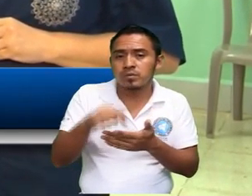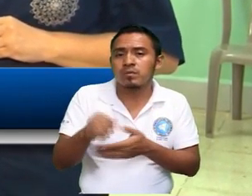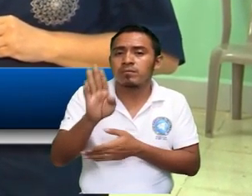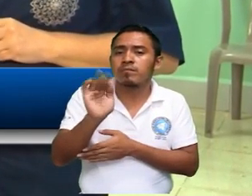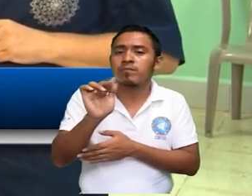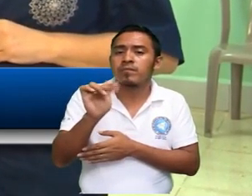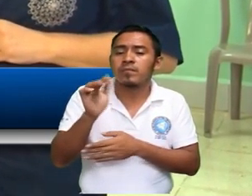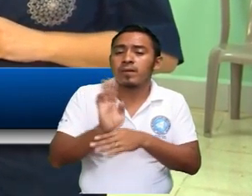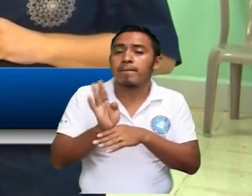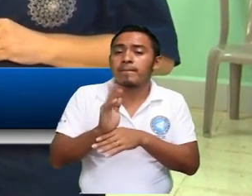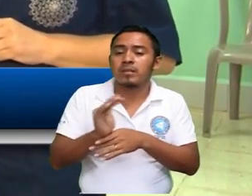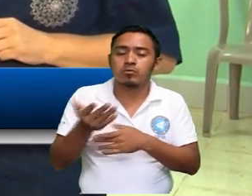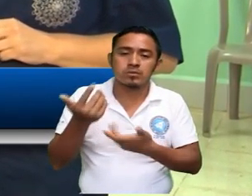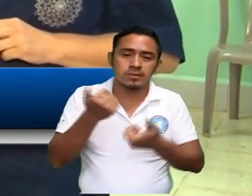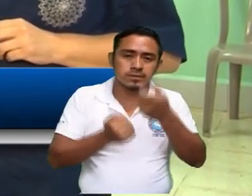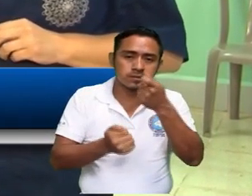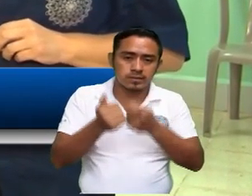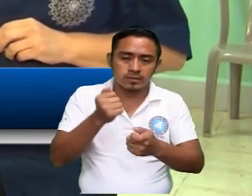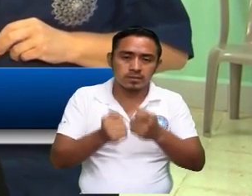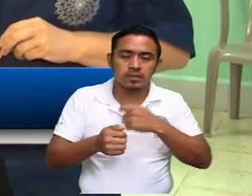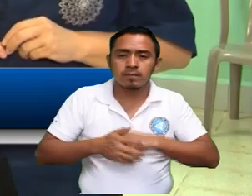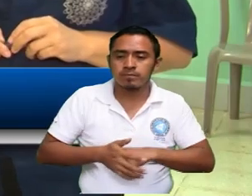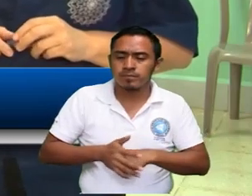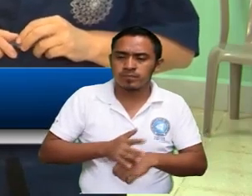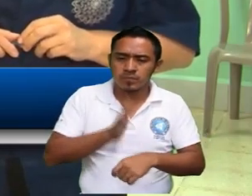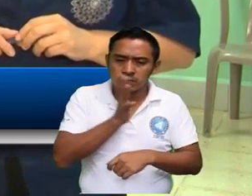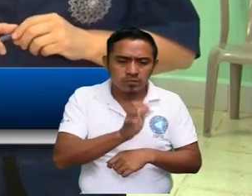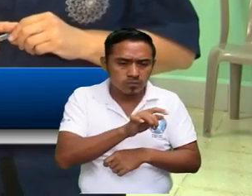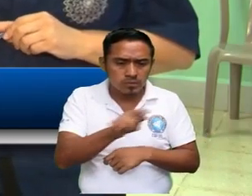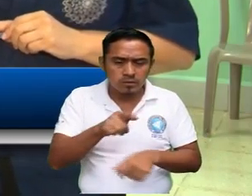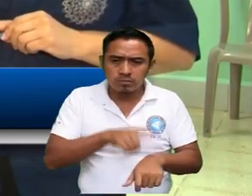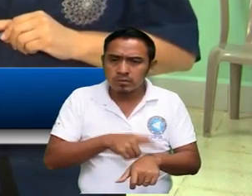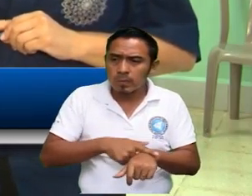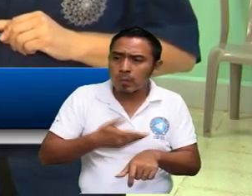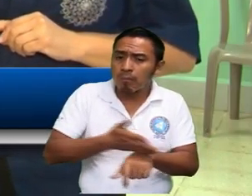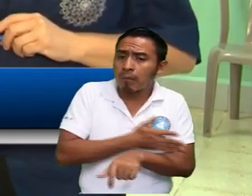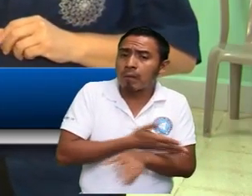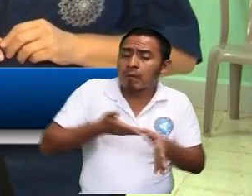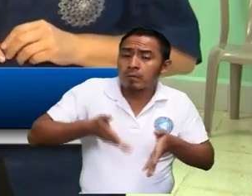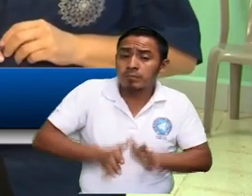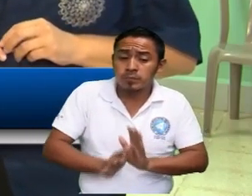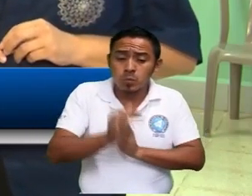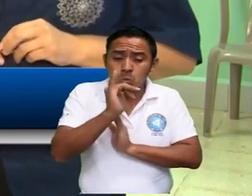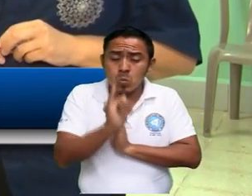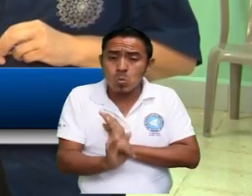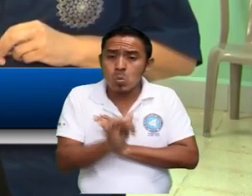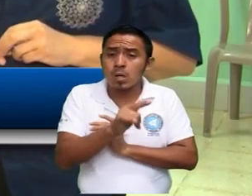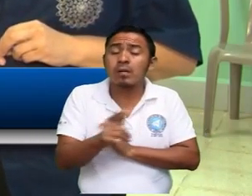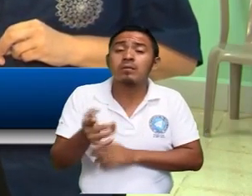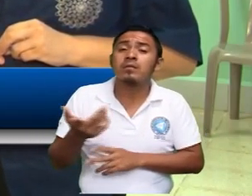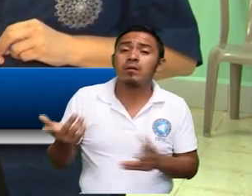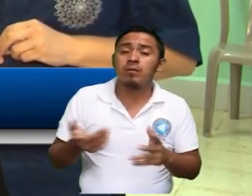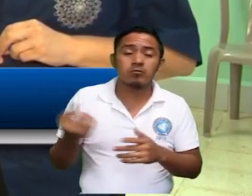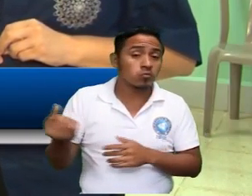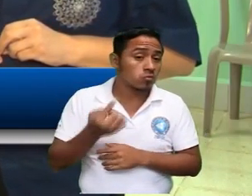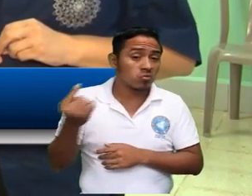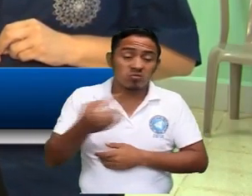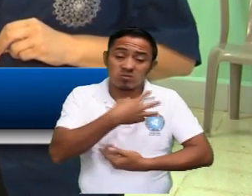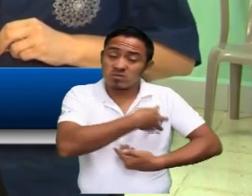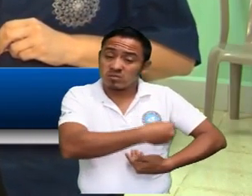de leche. ¿Estos niños que son prematuros y que son niños con bajo peso tienen que beber exclusivamente